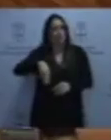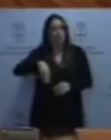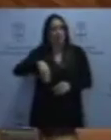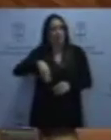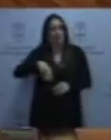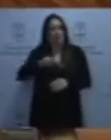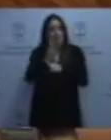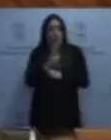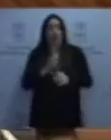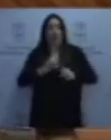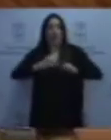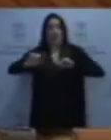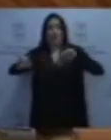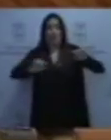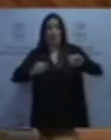del Parlamento.